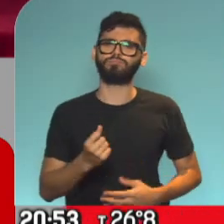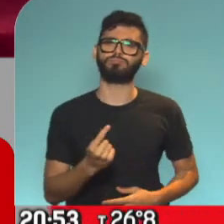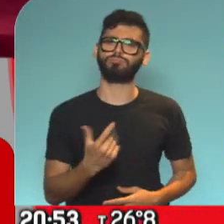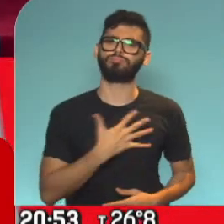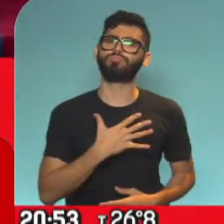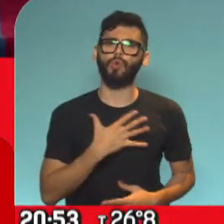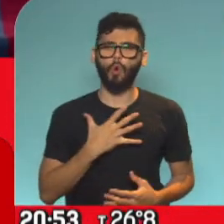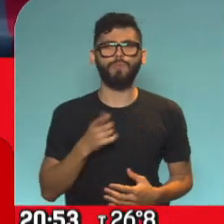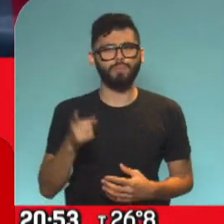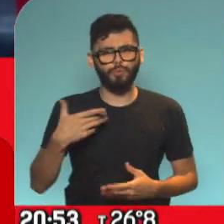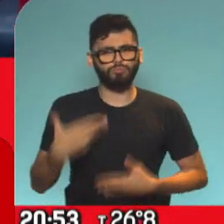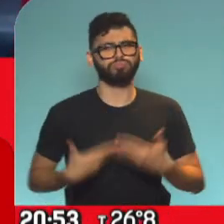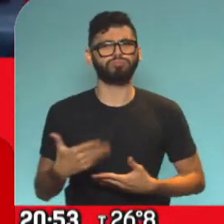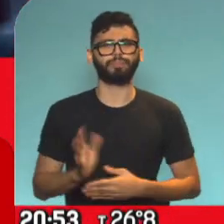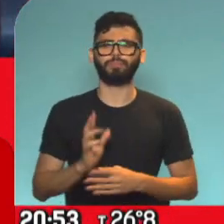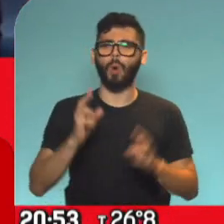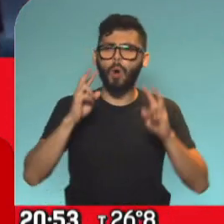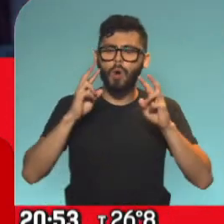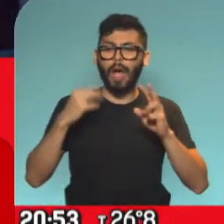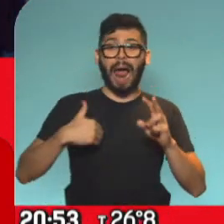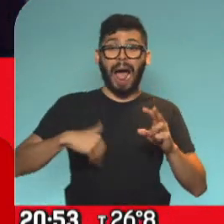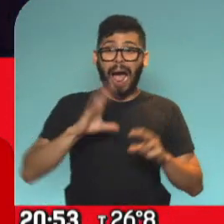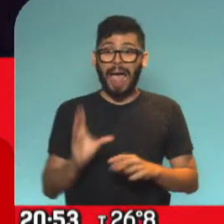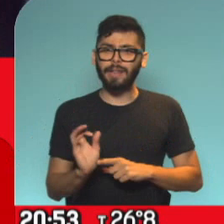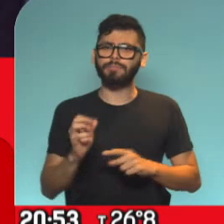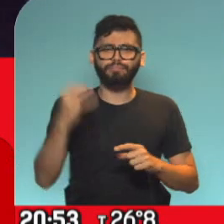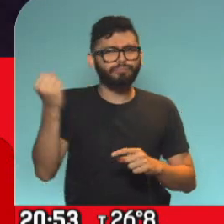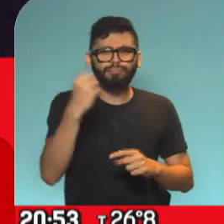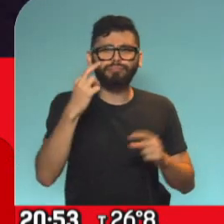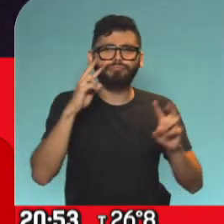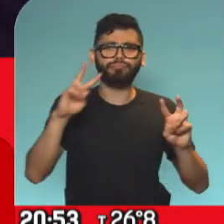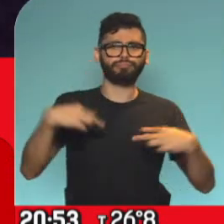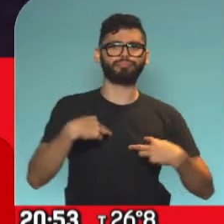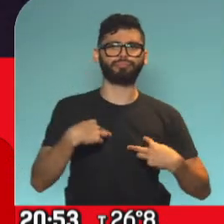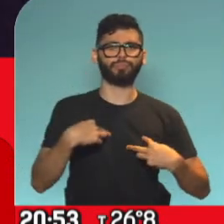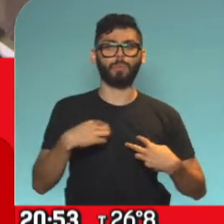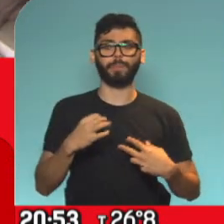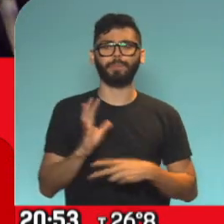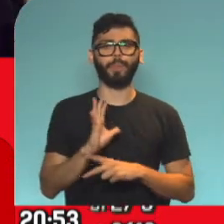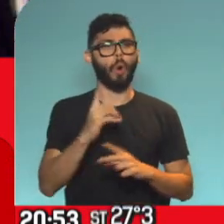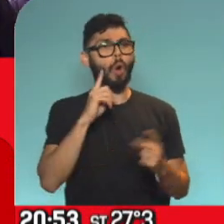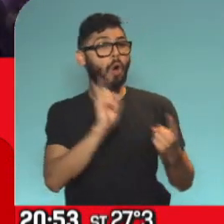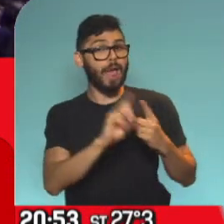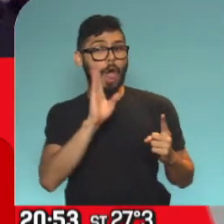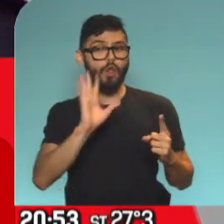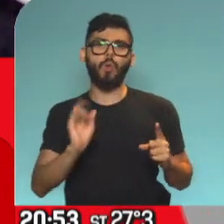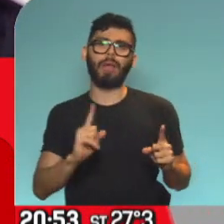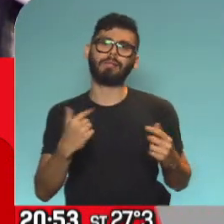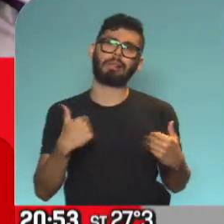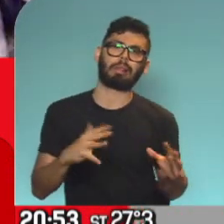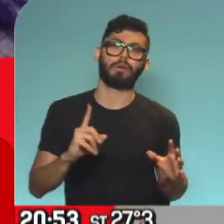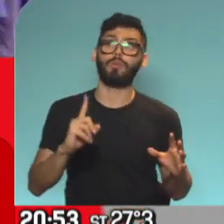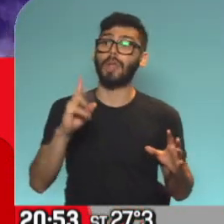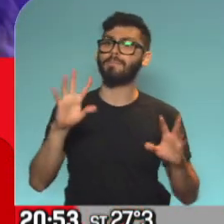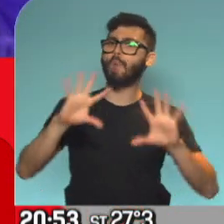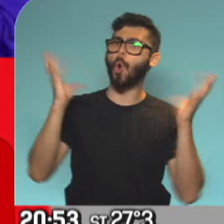mirada propia en cómo debe vincularse con los Estados Unidos, pero y también cómo debe vincularse con el